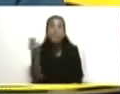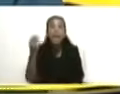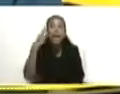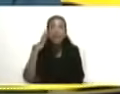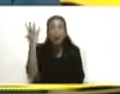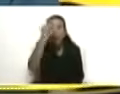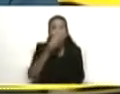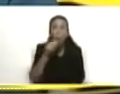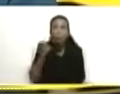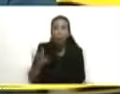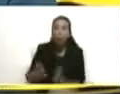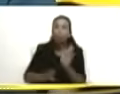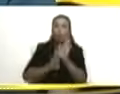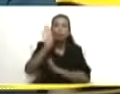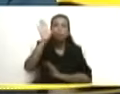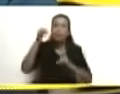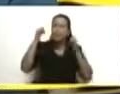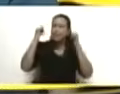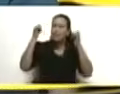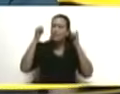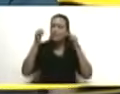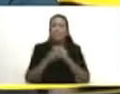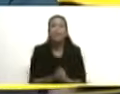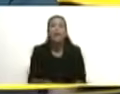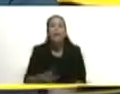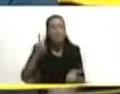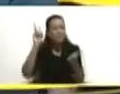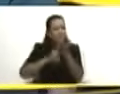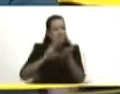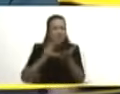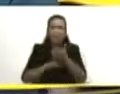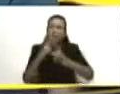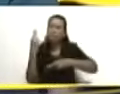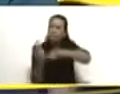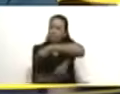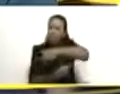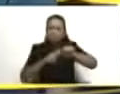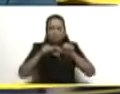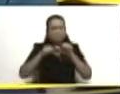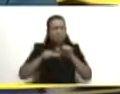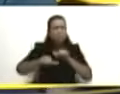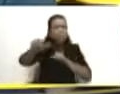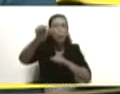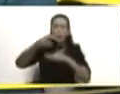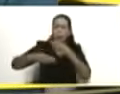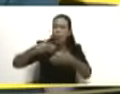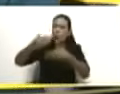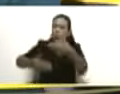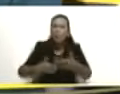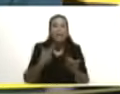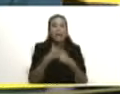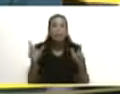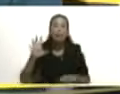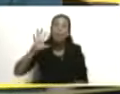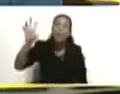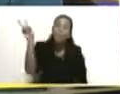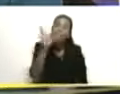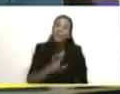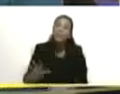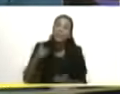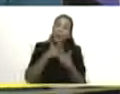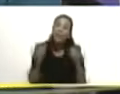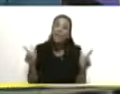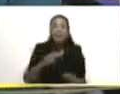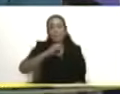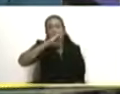juventud pujante, vamos a estar celebrando la verdadera y eterna liberación de nuestra patria Venezuela, que